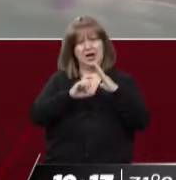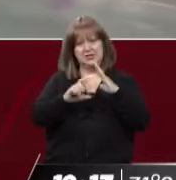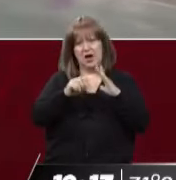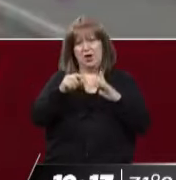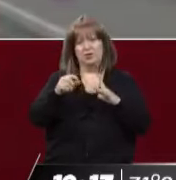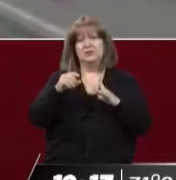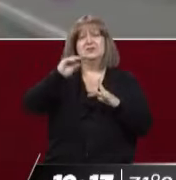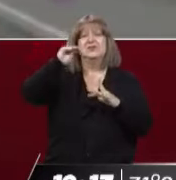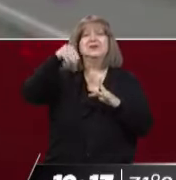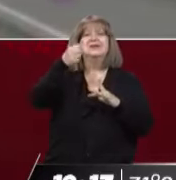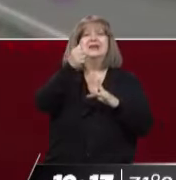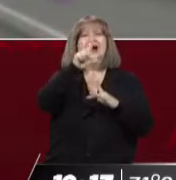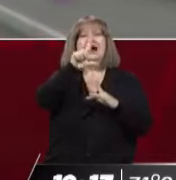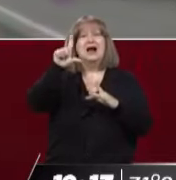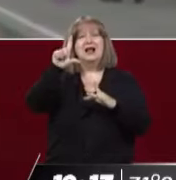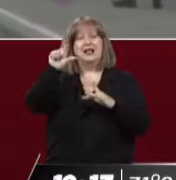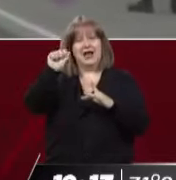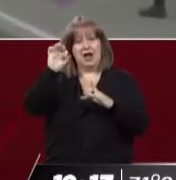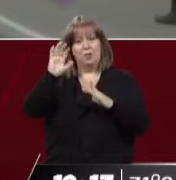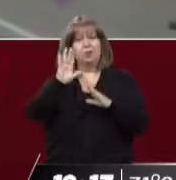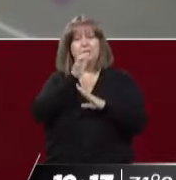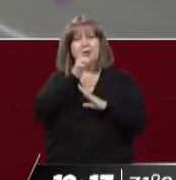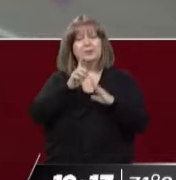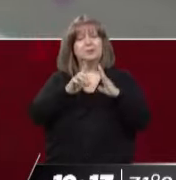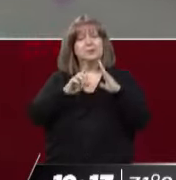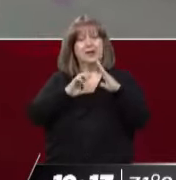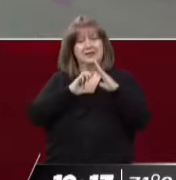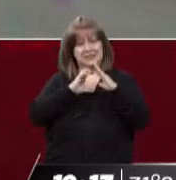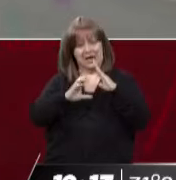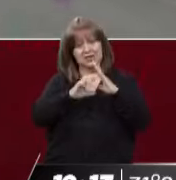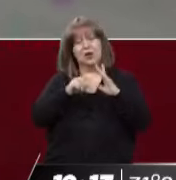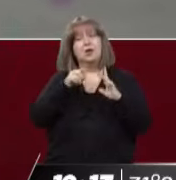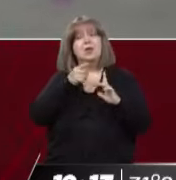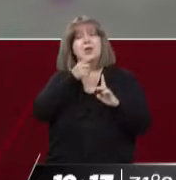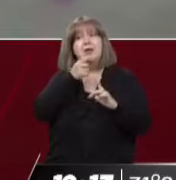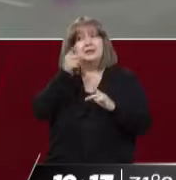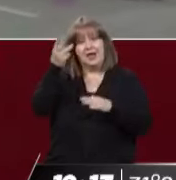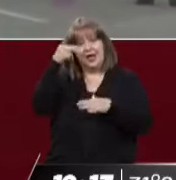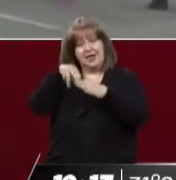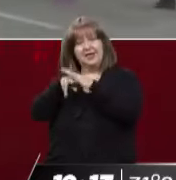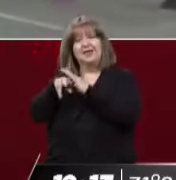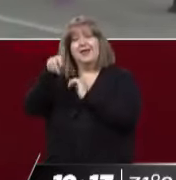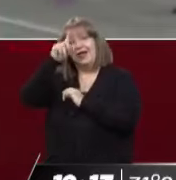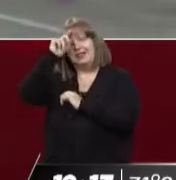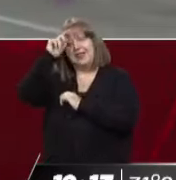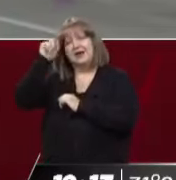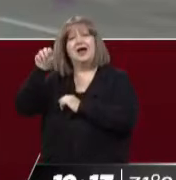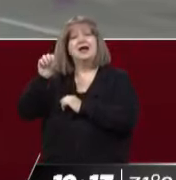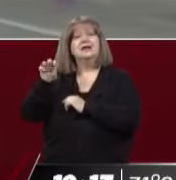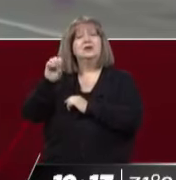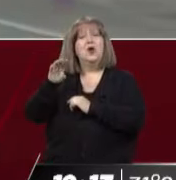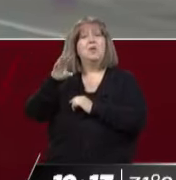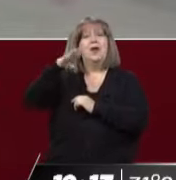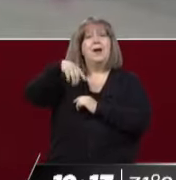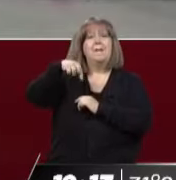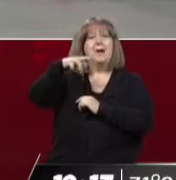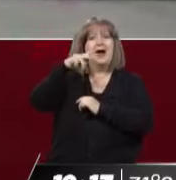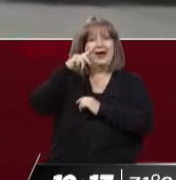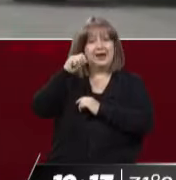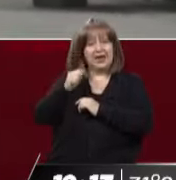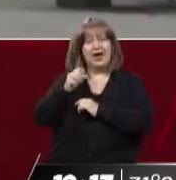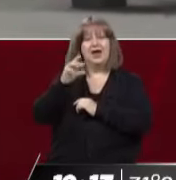de gravedad, pero solamente una sola queda internada y ella es María Eugenia Di Silvestro, que en